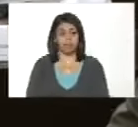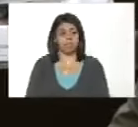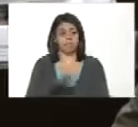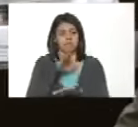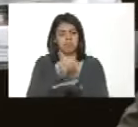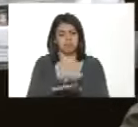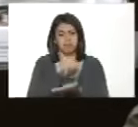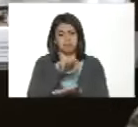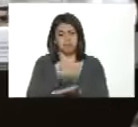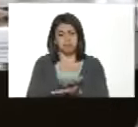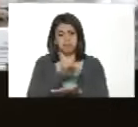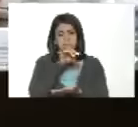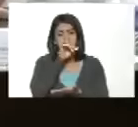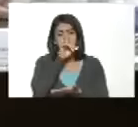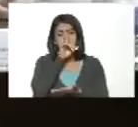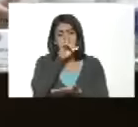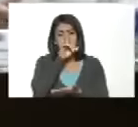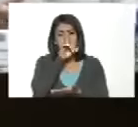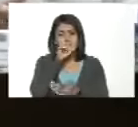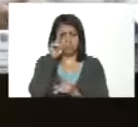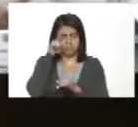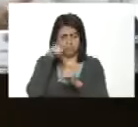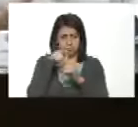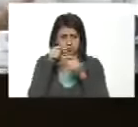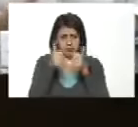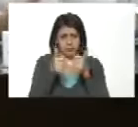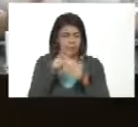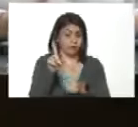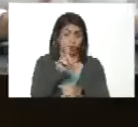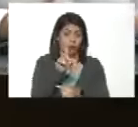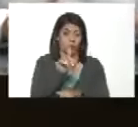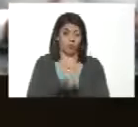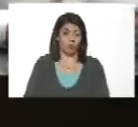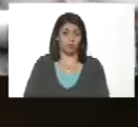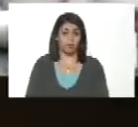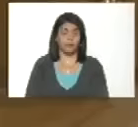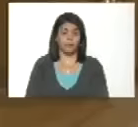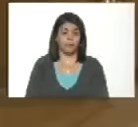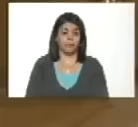pasivos en esto no tiene ningún sentido.